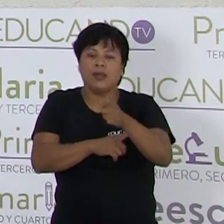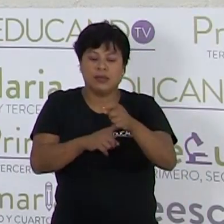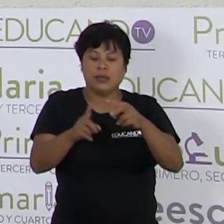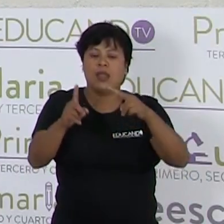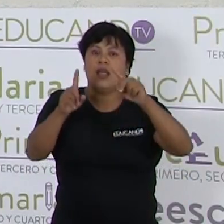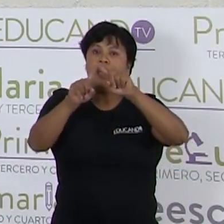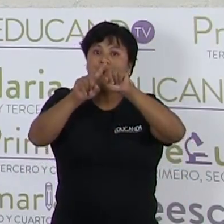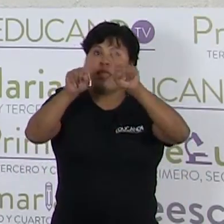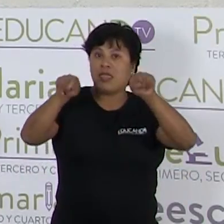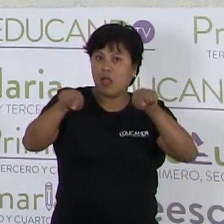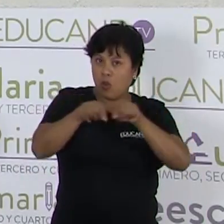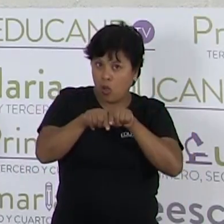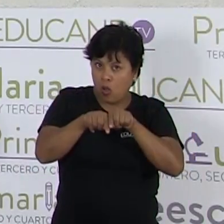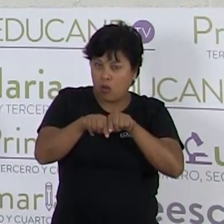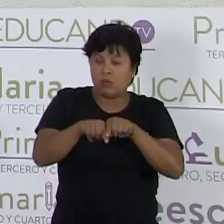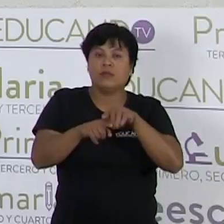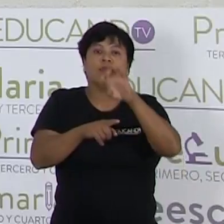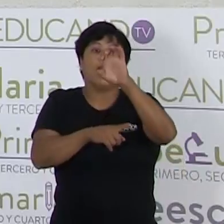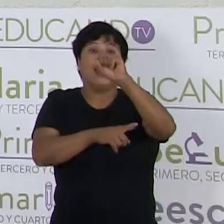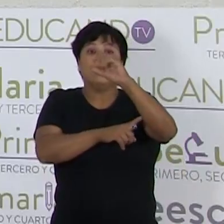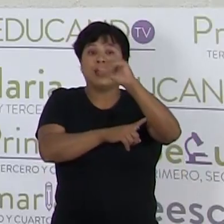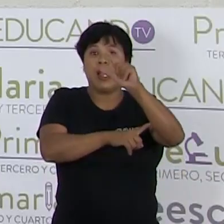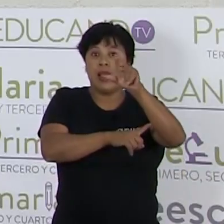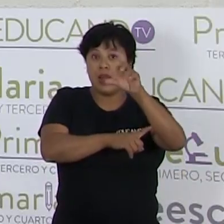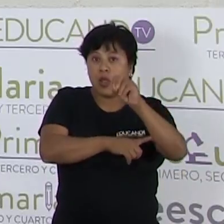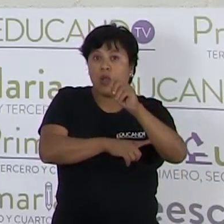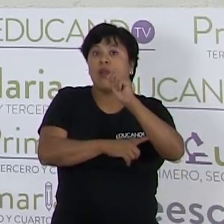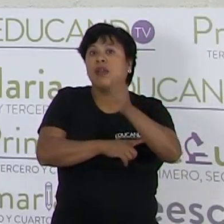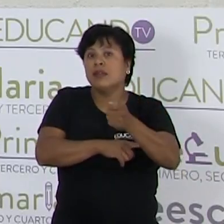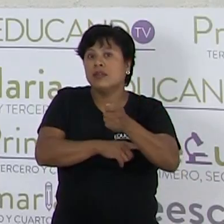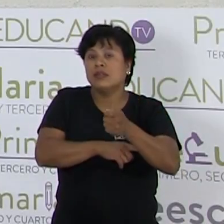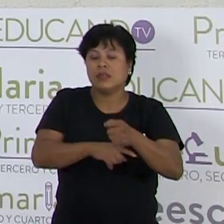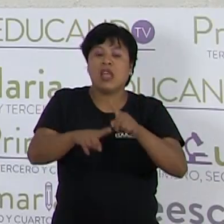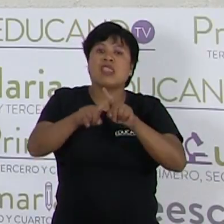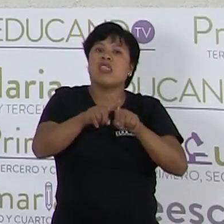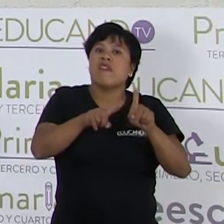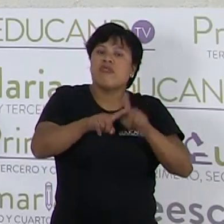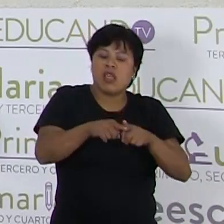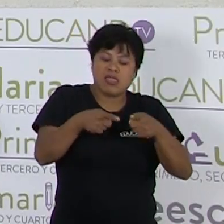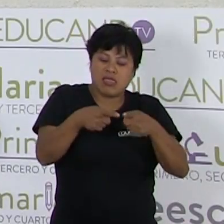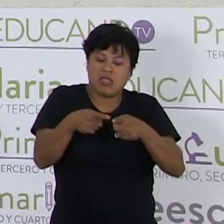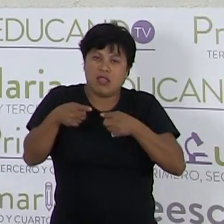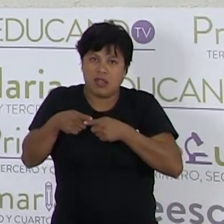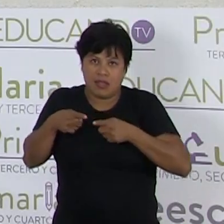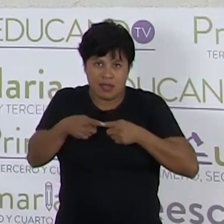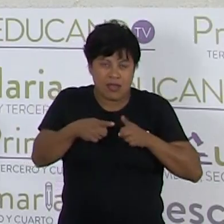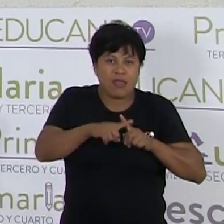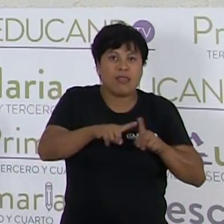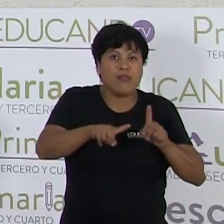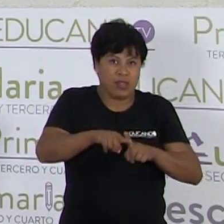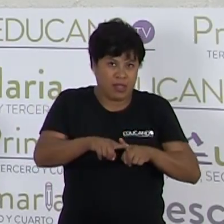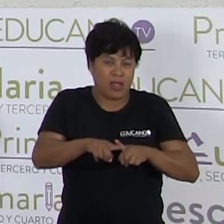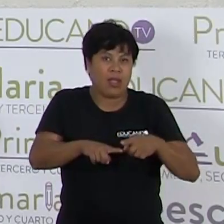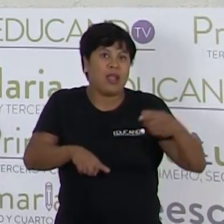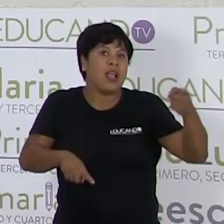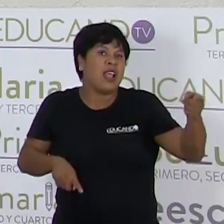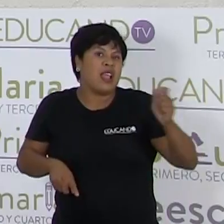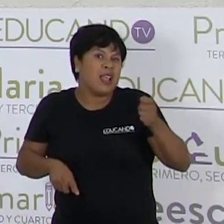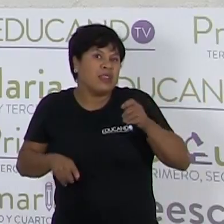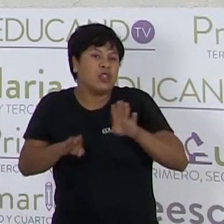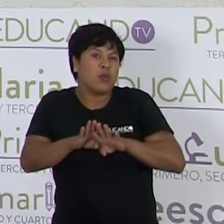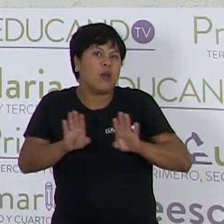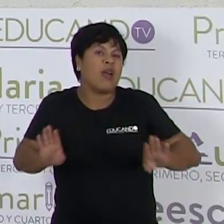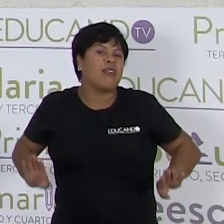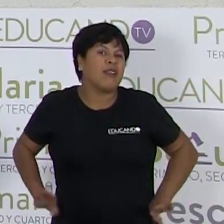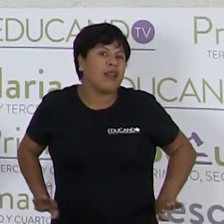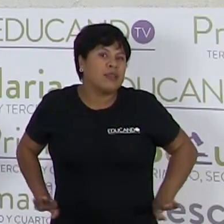¿Sí? Escaleno, todos sus lados son diferentes. Y nos está pidiendo una característica,